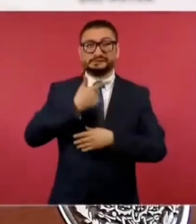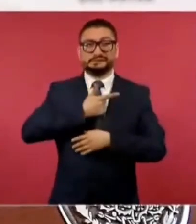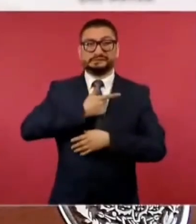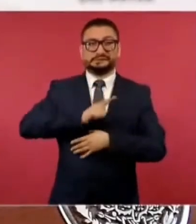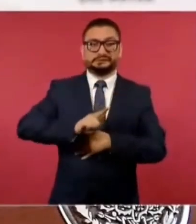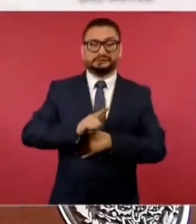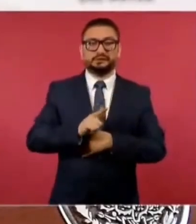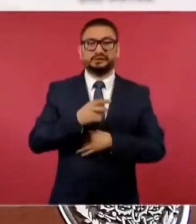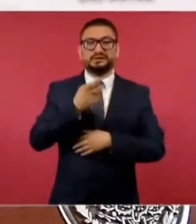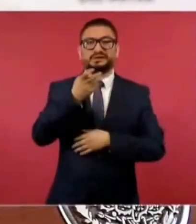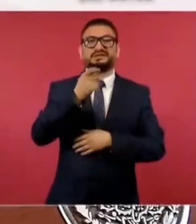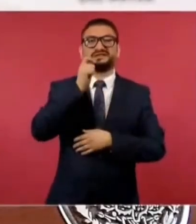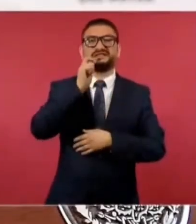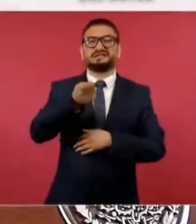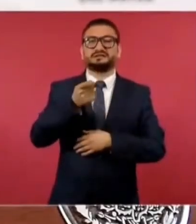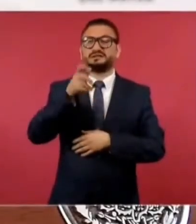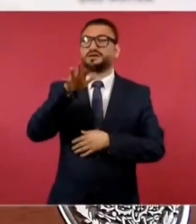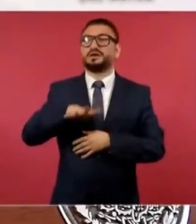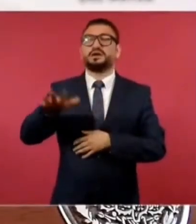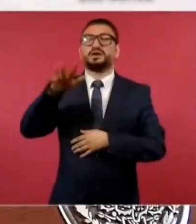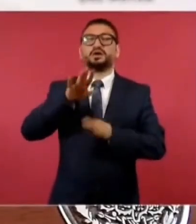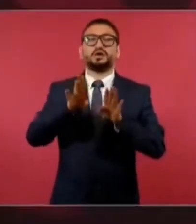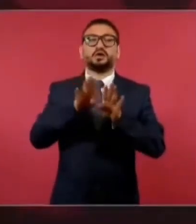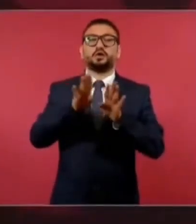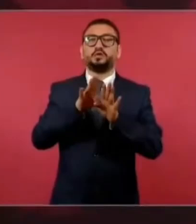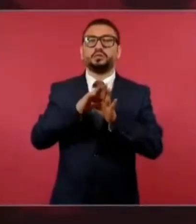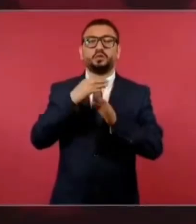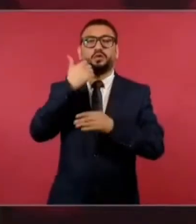Para ellos eso es populismo, paternalismo.